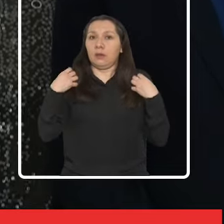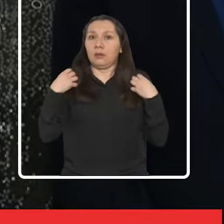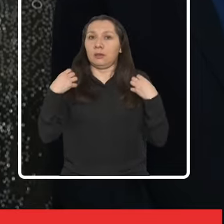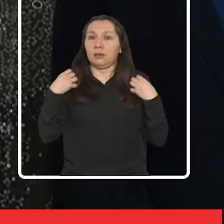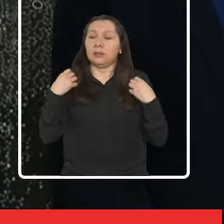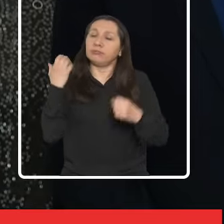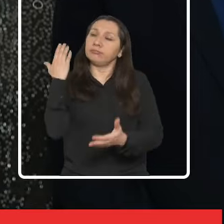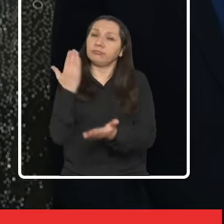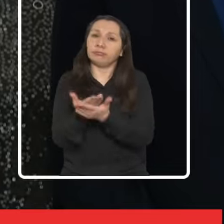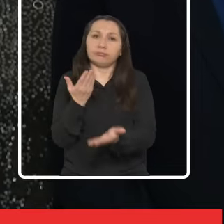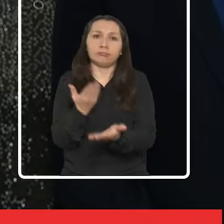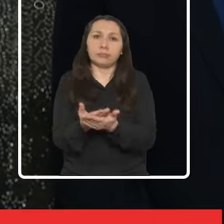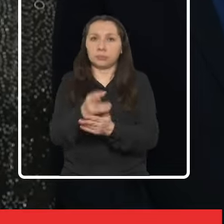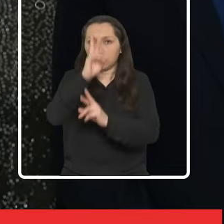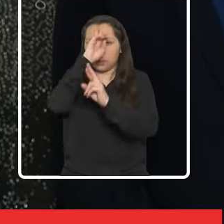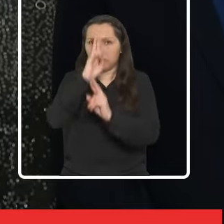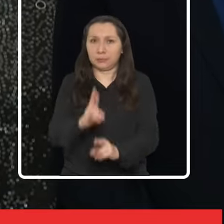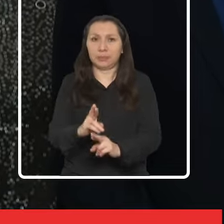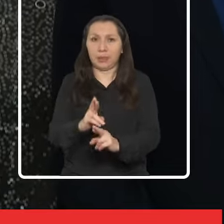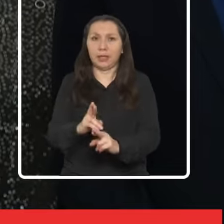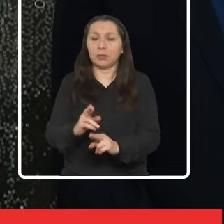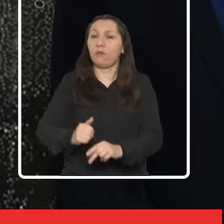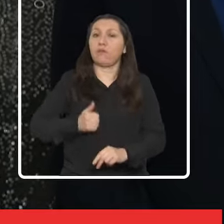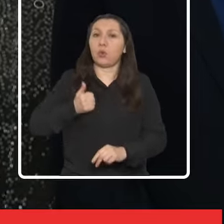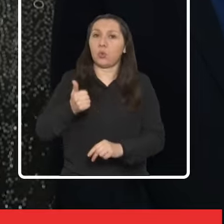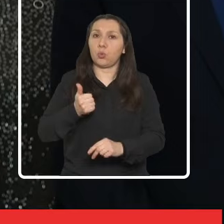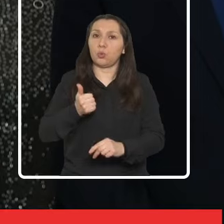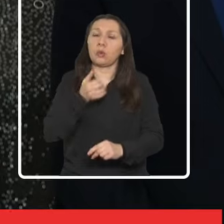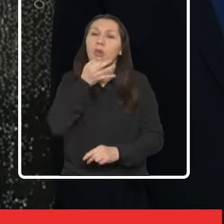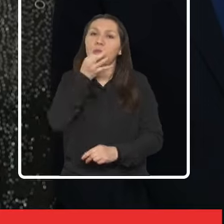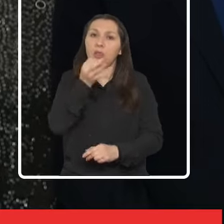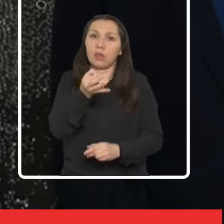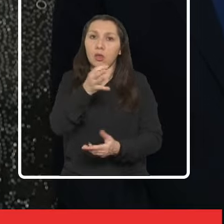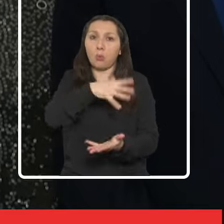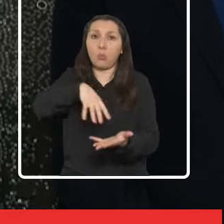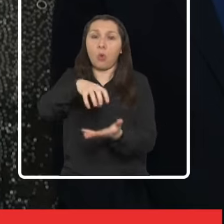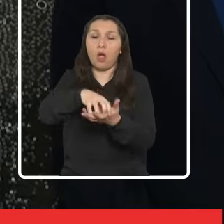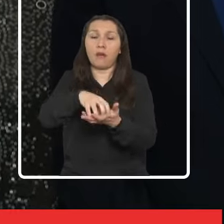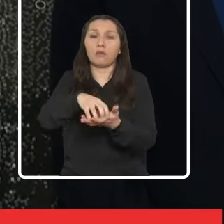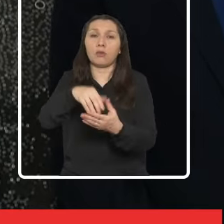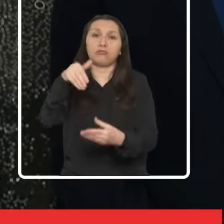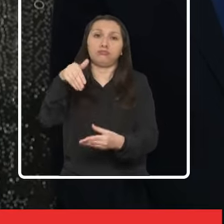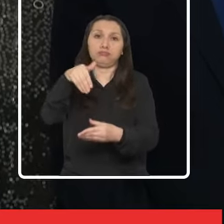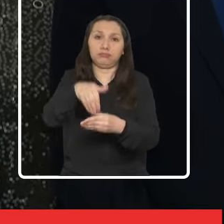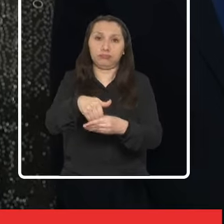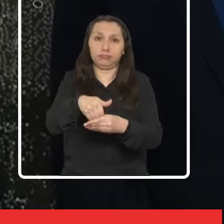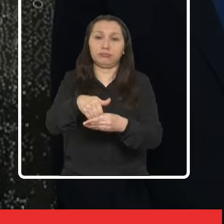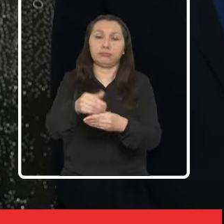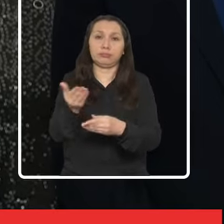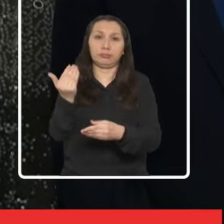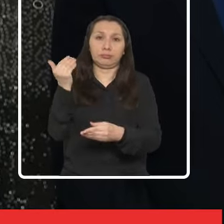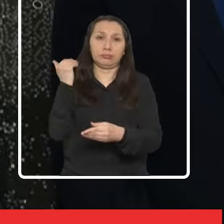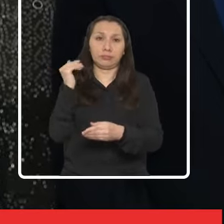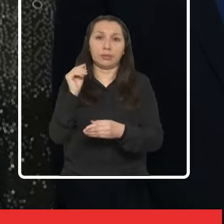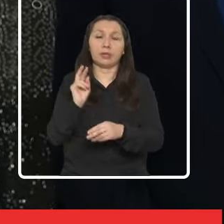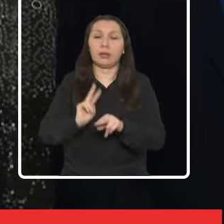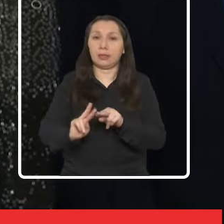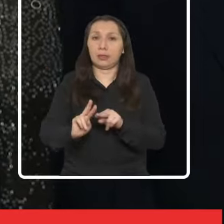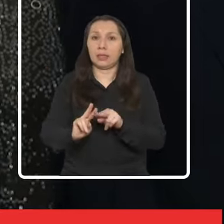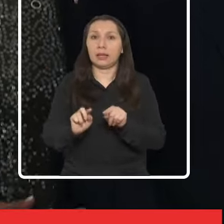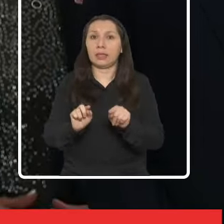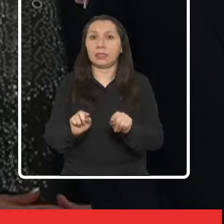de exigir el respeto a la voluntad que ha expresado ese pueblo en las elecciones que se han llevado a